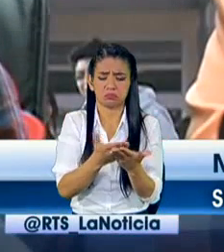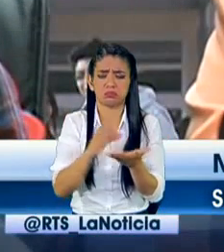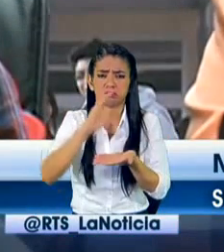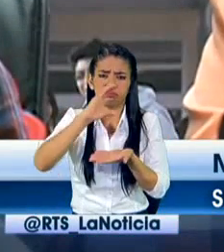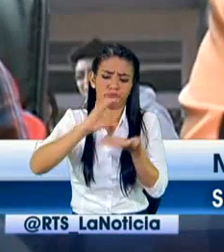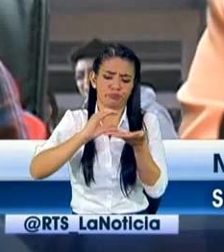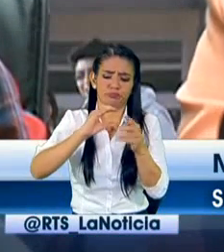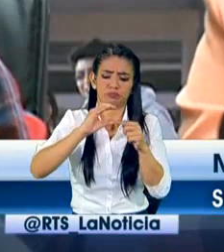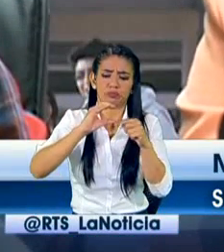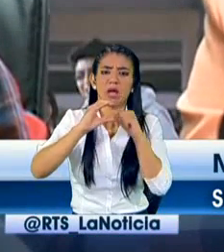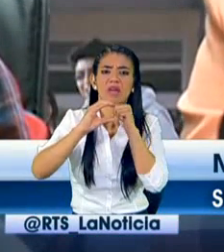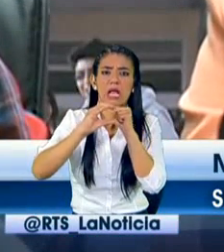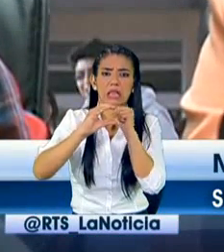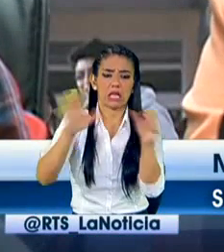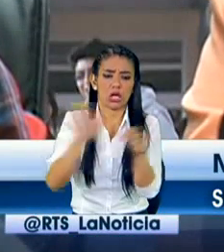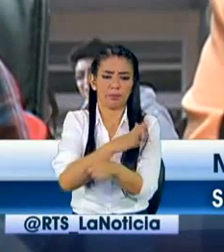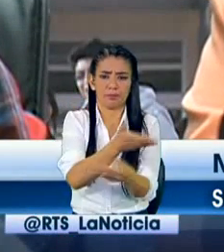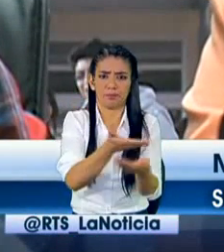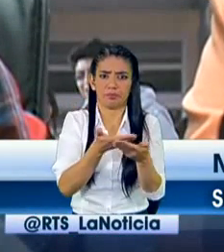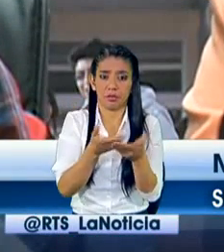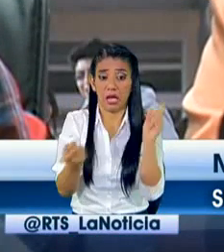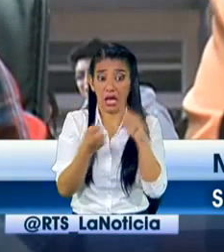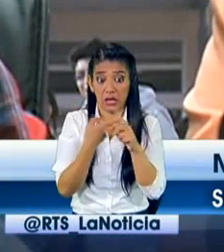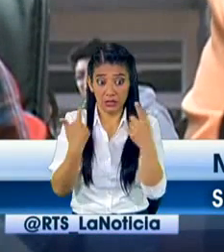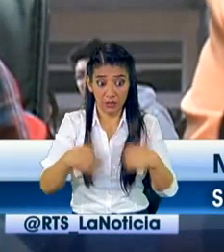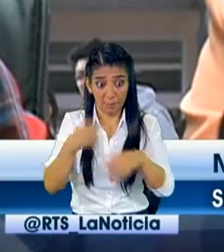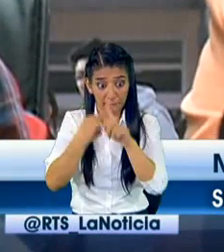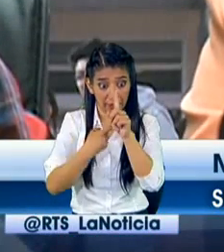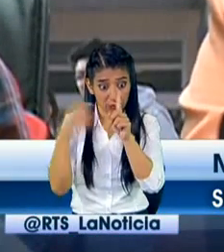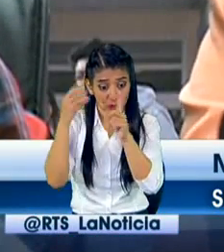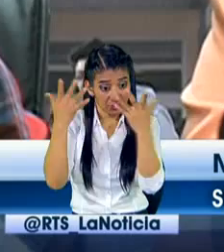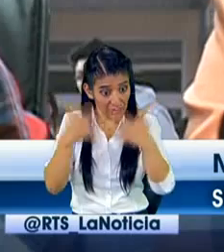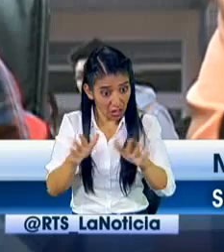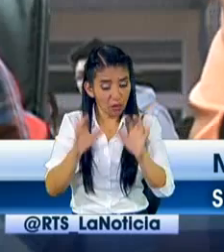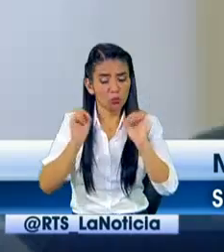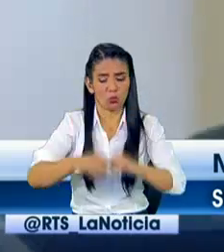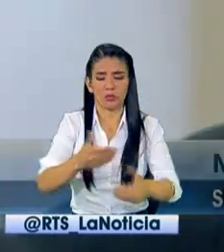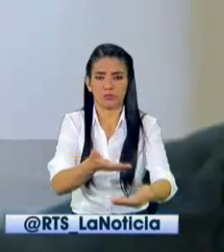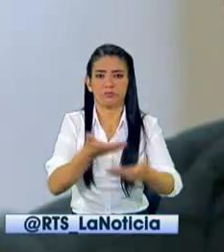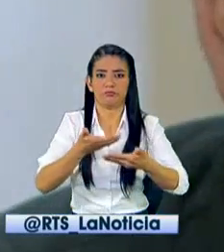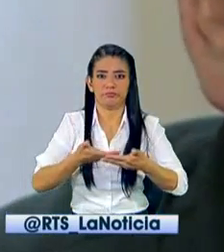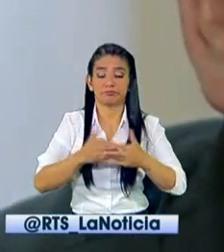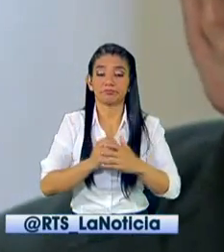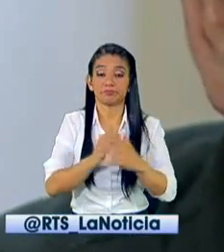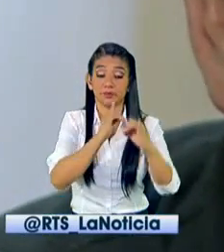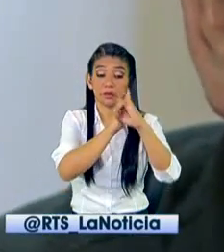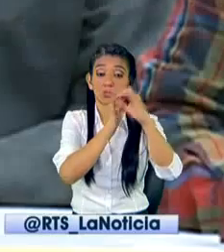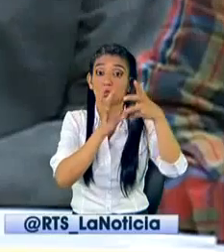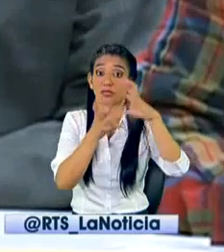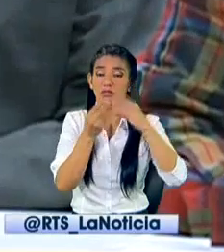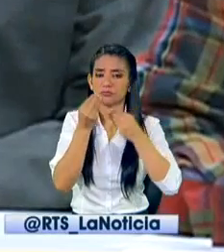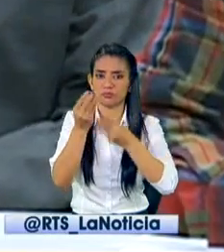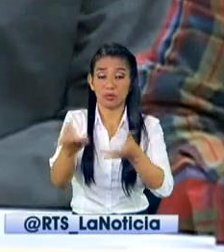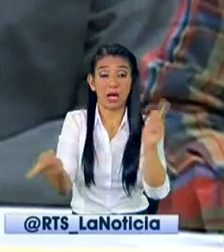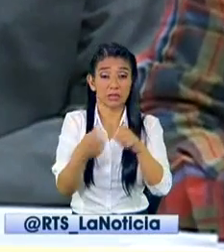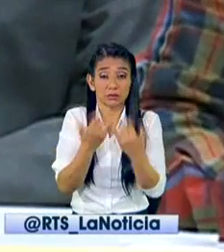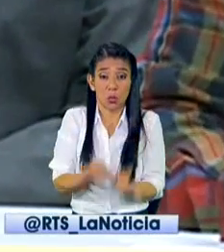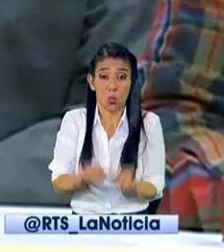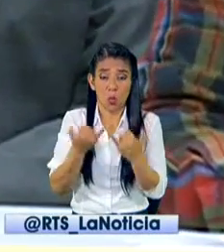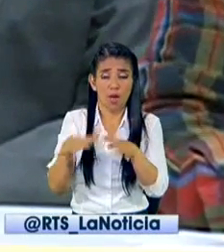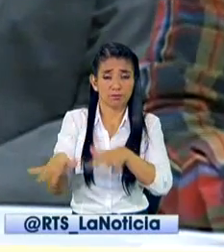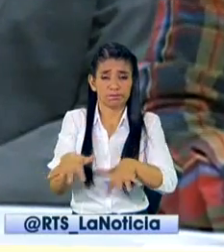del Cotopaxi. El municipio de Quito, el patronato San José y la empresa privada se unen en las mesas de solidaridad llamadas a trabajar en el